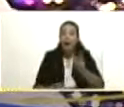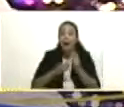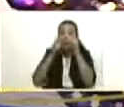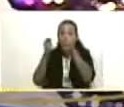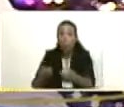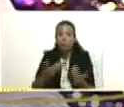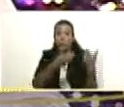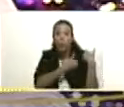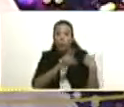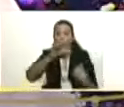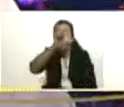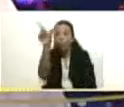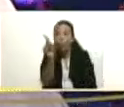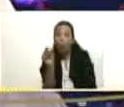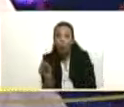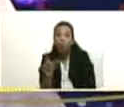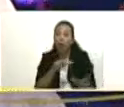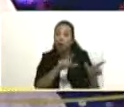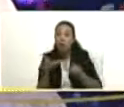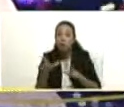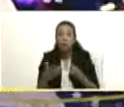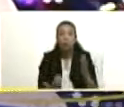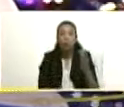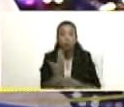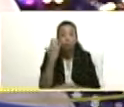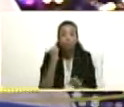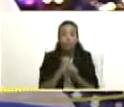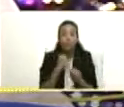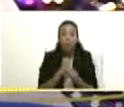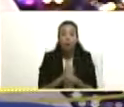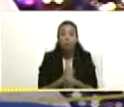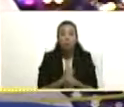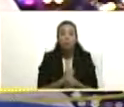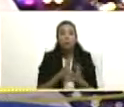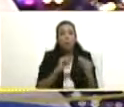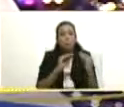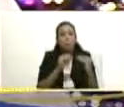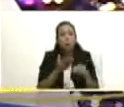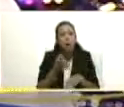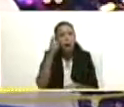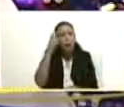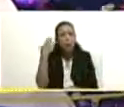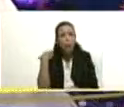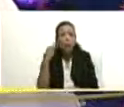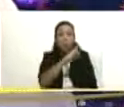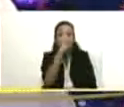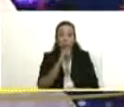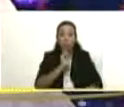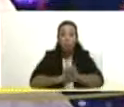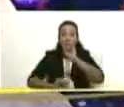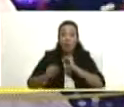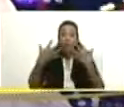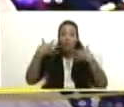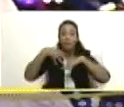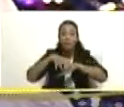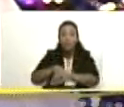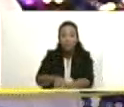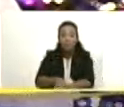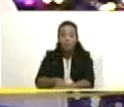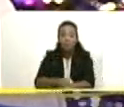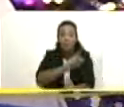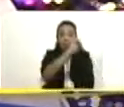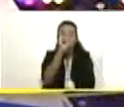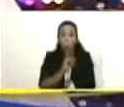ejercer, ya activado. Estuvimos hablando de la zona de defensa integral que